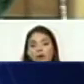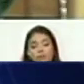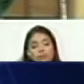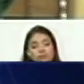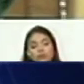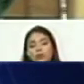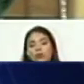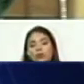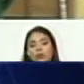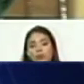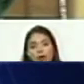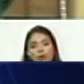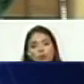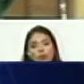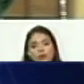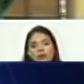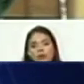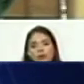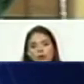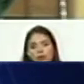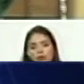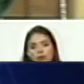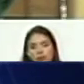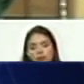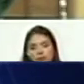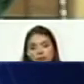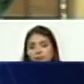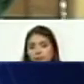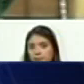consolidará nuestra independencia,